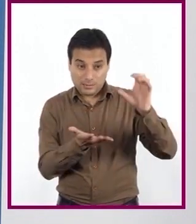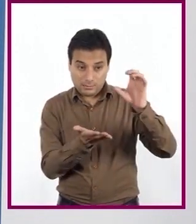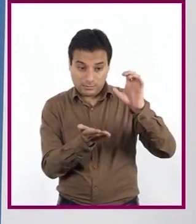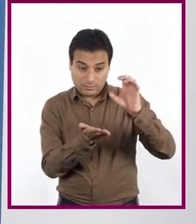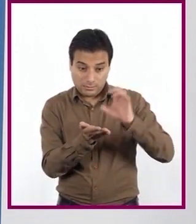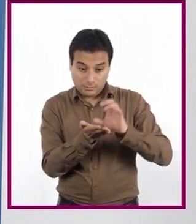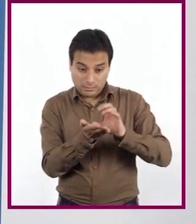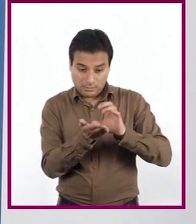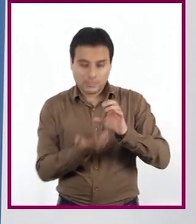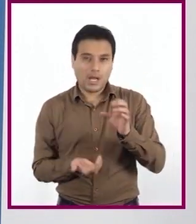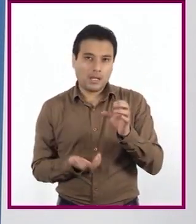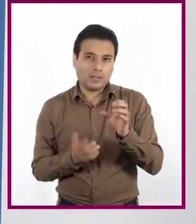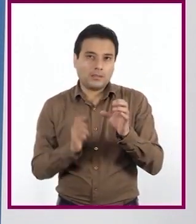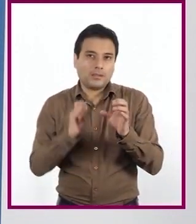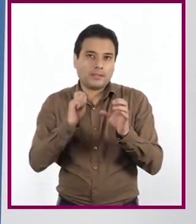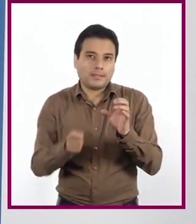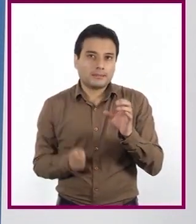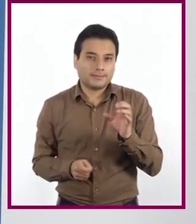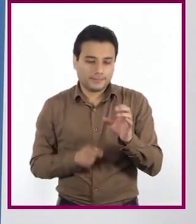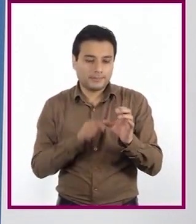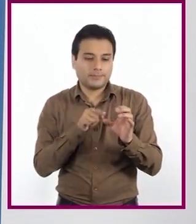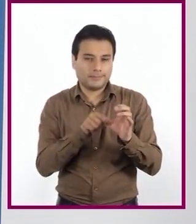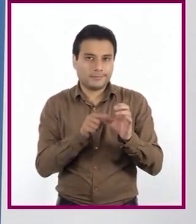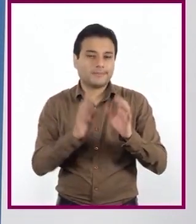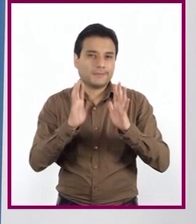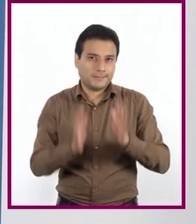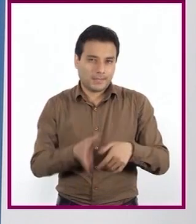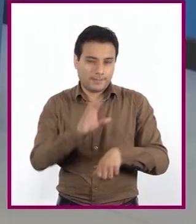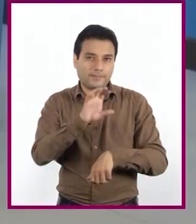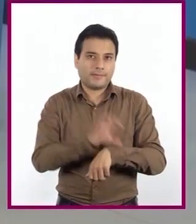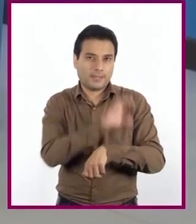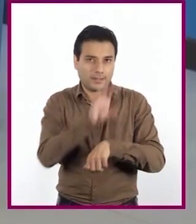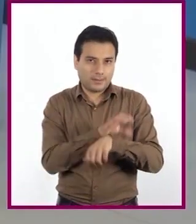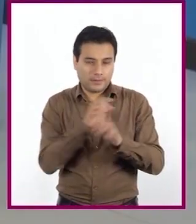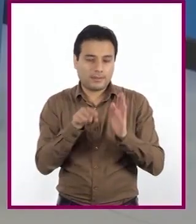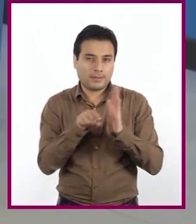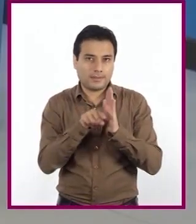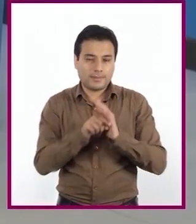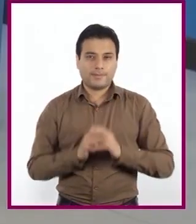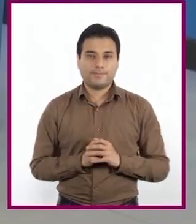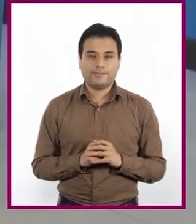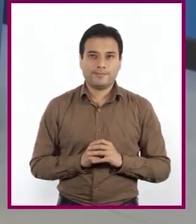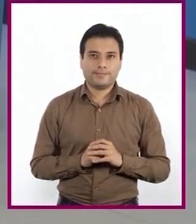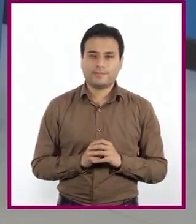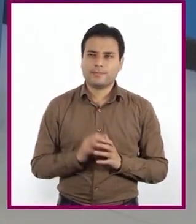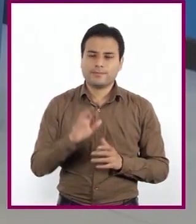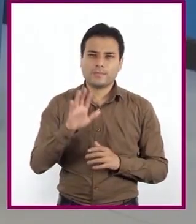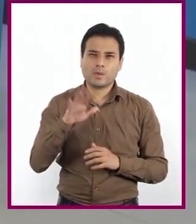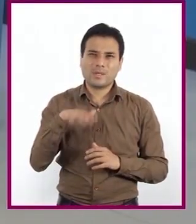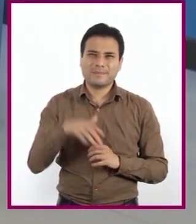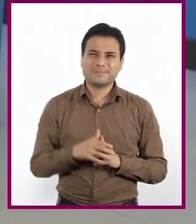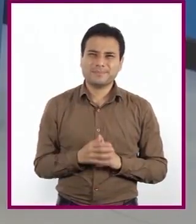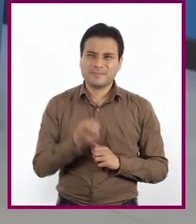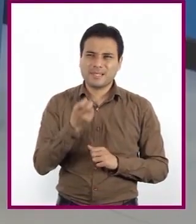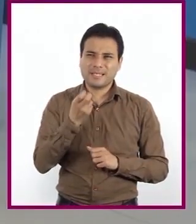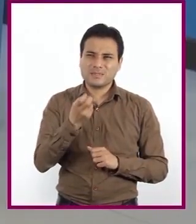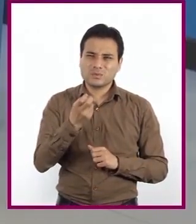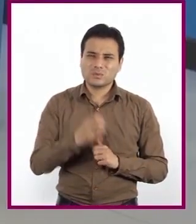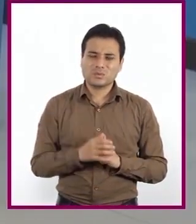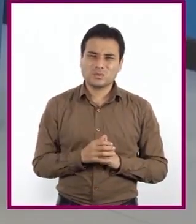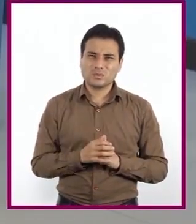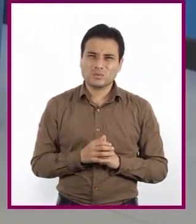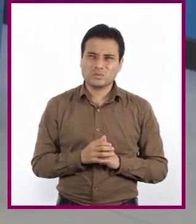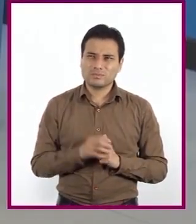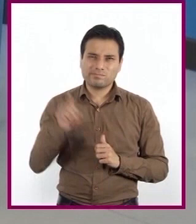nuestro cuerpo neutro ahora tendrá una carga negativa. Oiga, maestra, esto que vimos en el